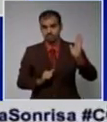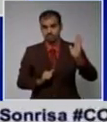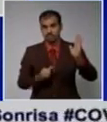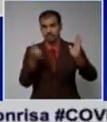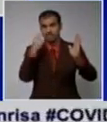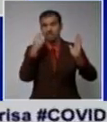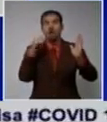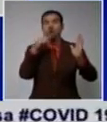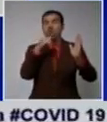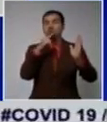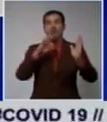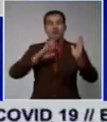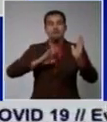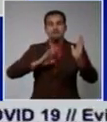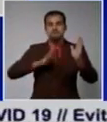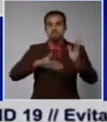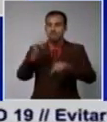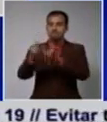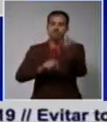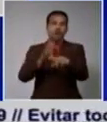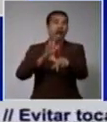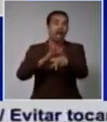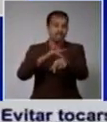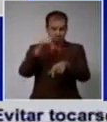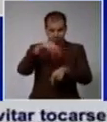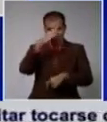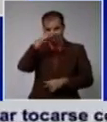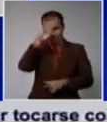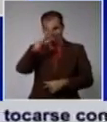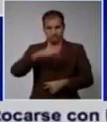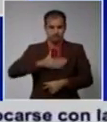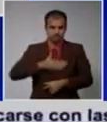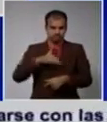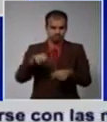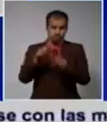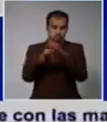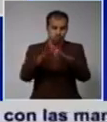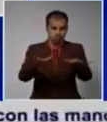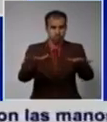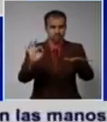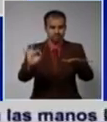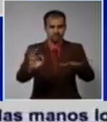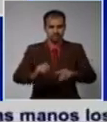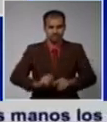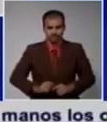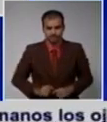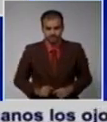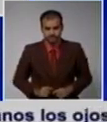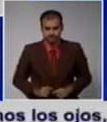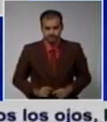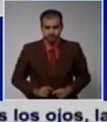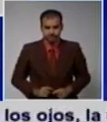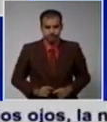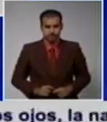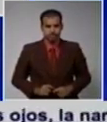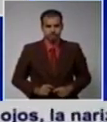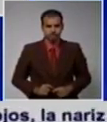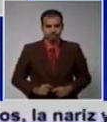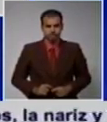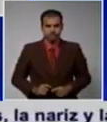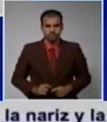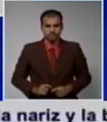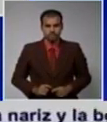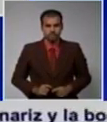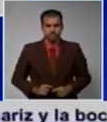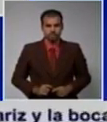que son los casos autóctonos, la transmisión propia de nuestro territorio. Y como también pueden apreciar